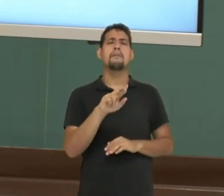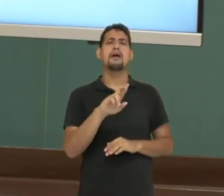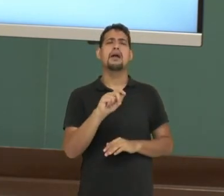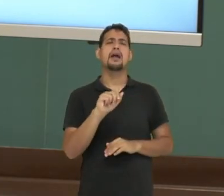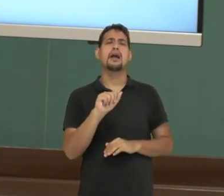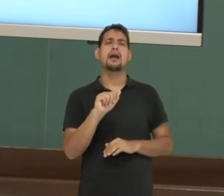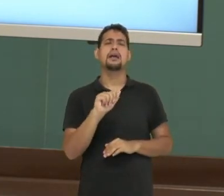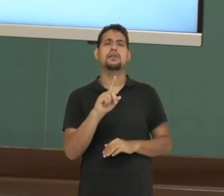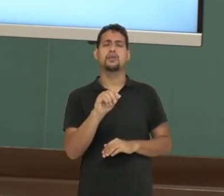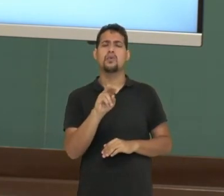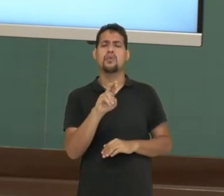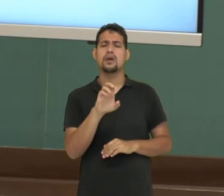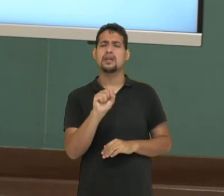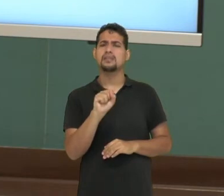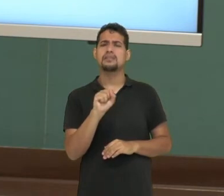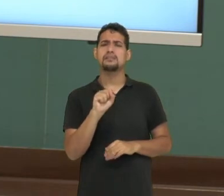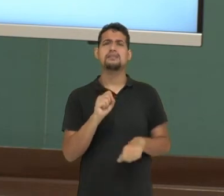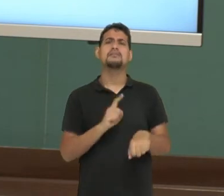tempo? Vamos ver.